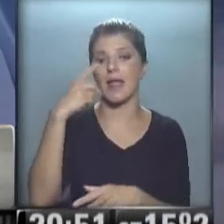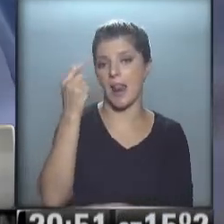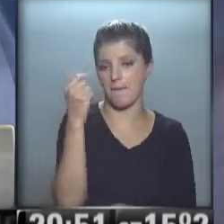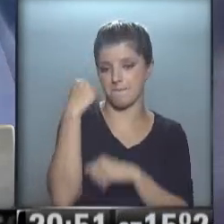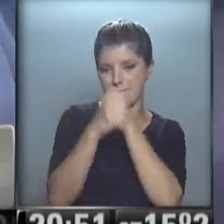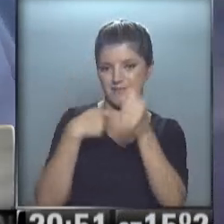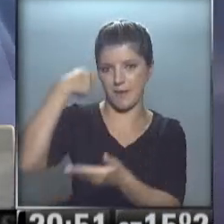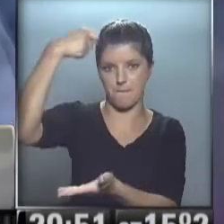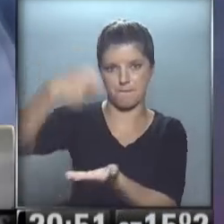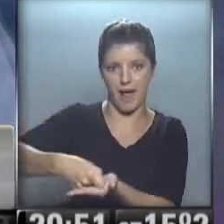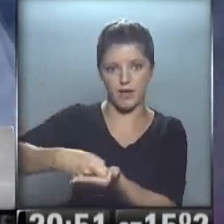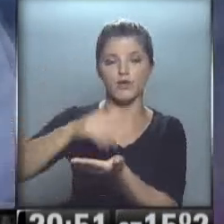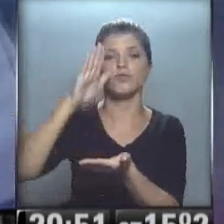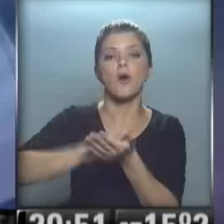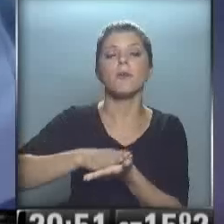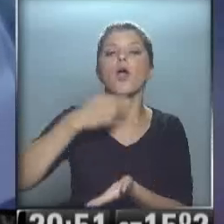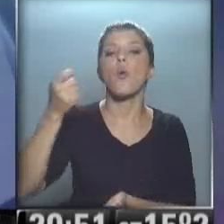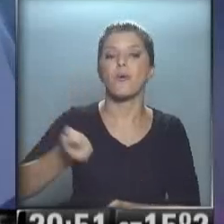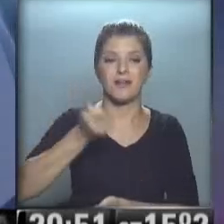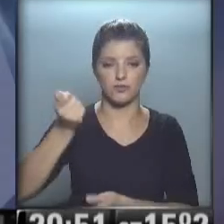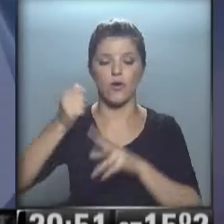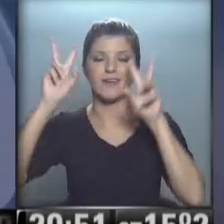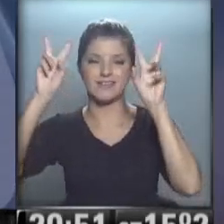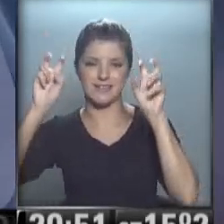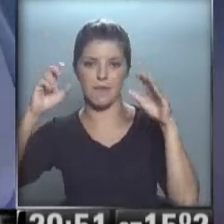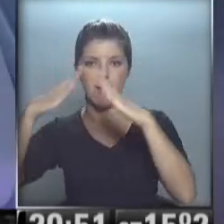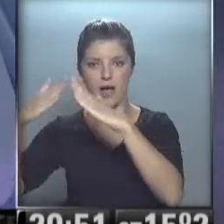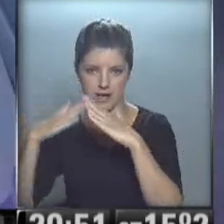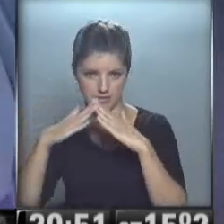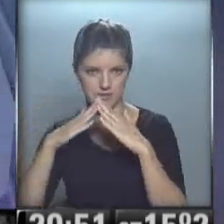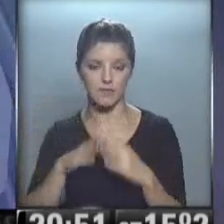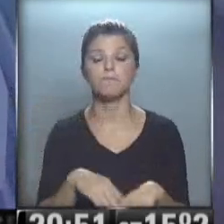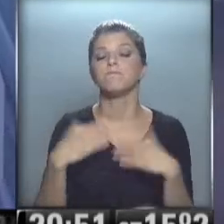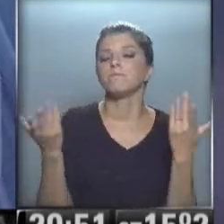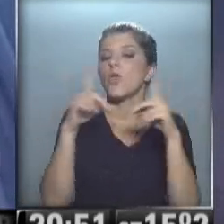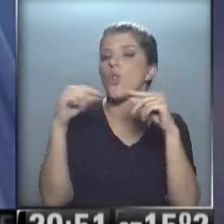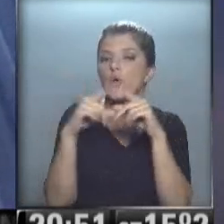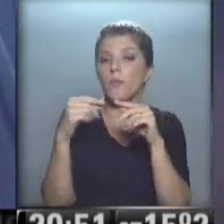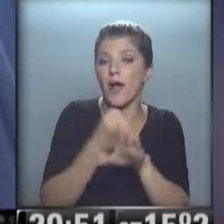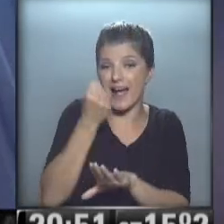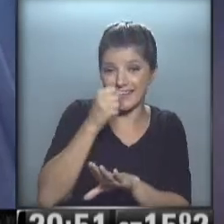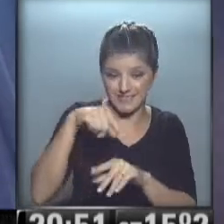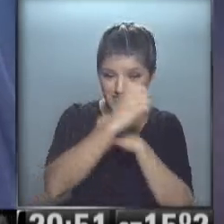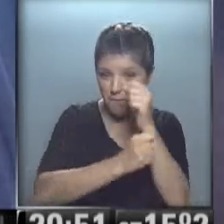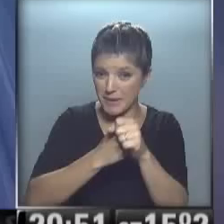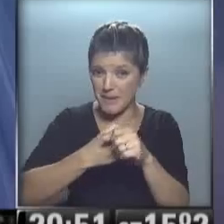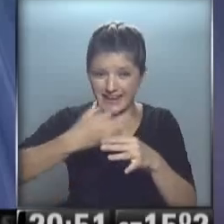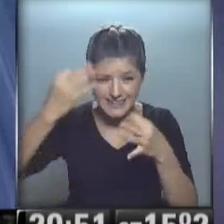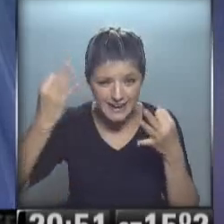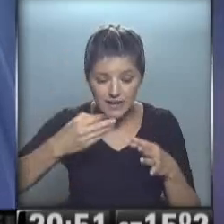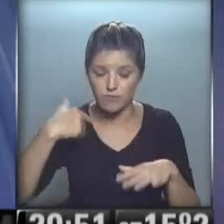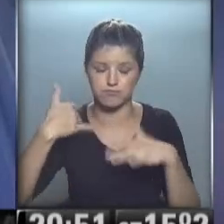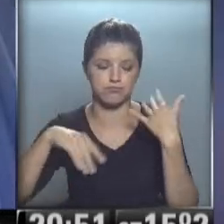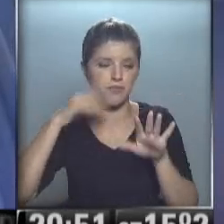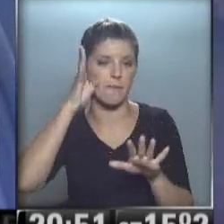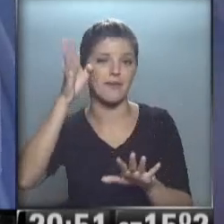contribución que tiene que ver con la jubilación y el tema de la vivienda. Los números, las ganancias de estas empresas son realmente fabulosas.